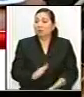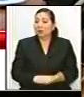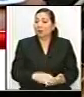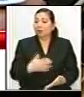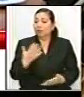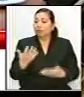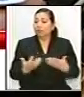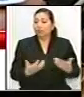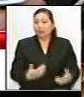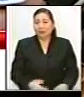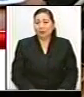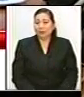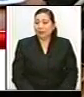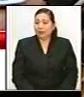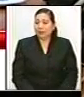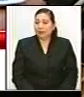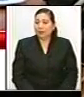quemaron.